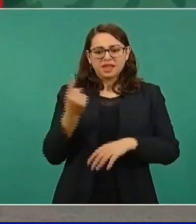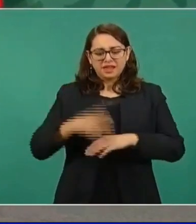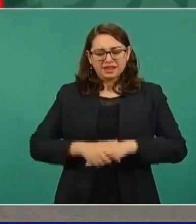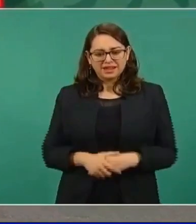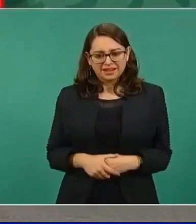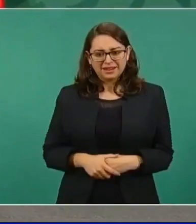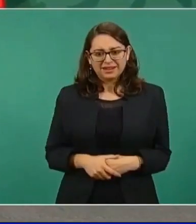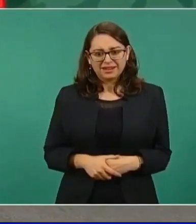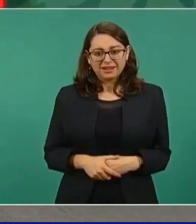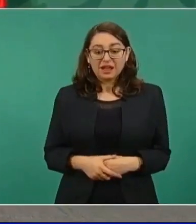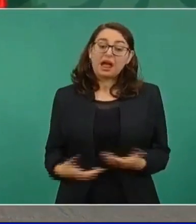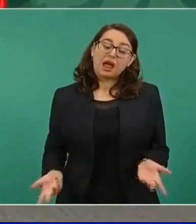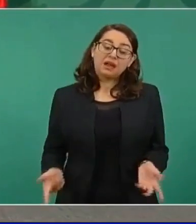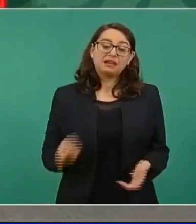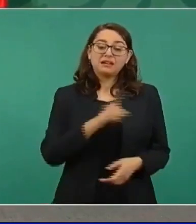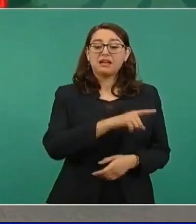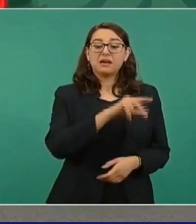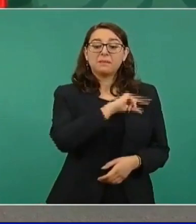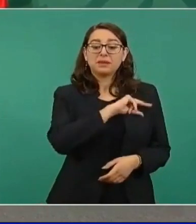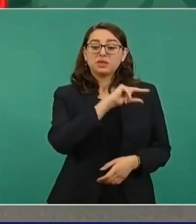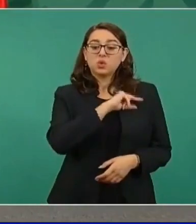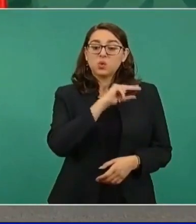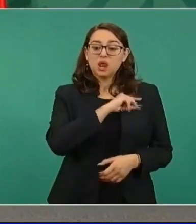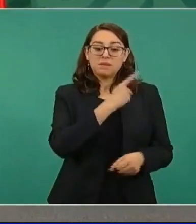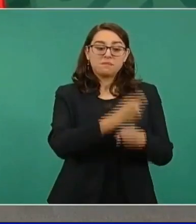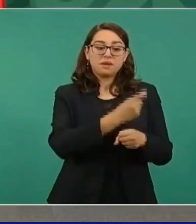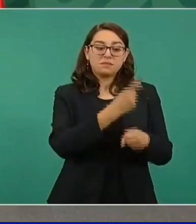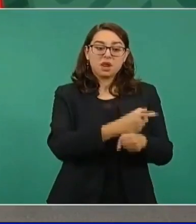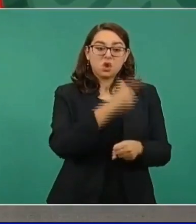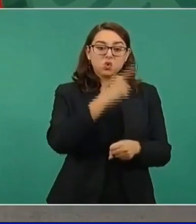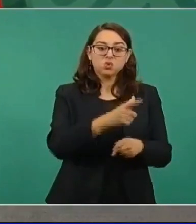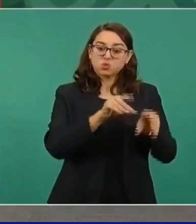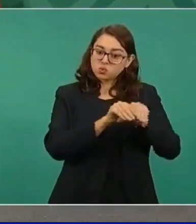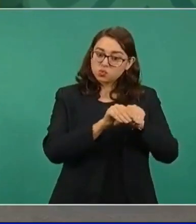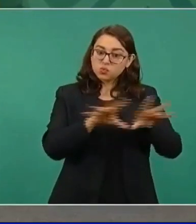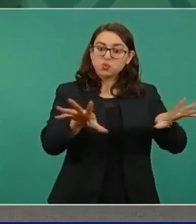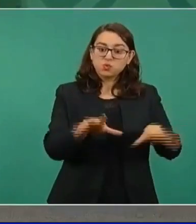preferencia a las empresas particulares, sobre todo extranjeras.